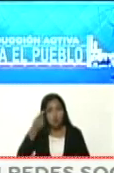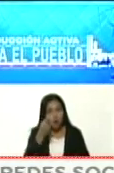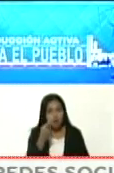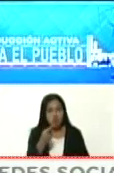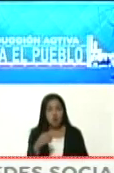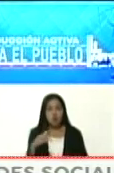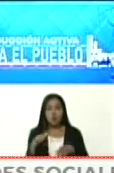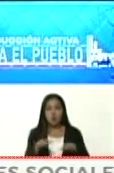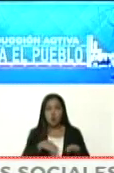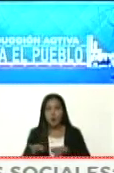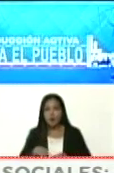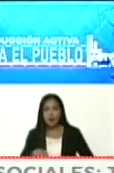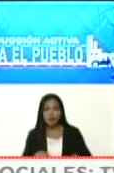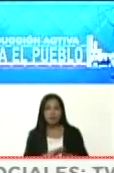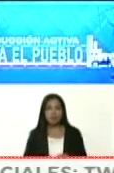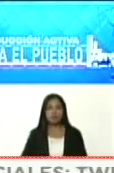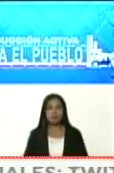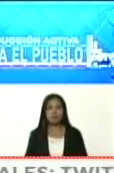Cojedes,